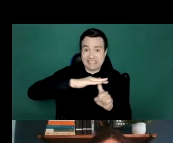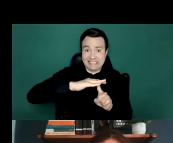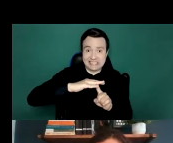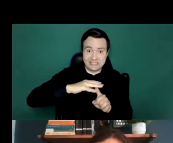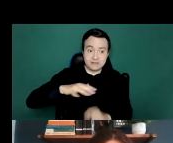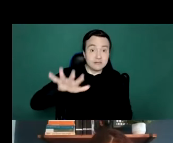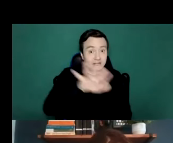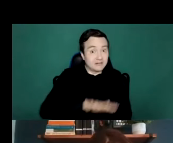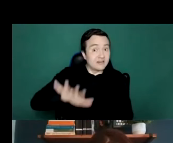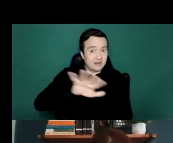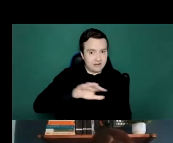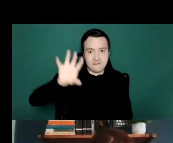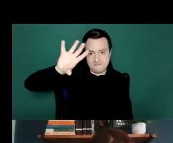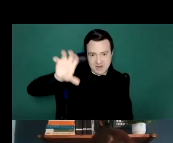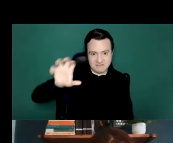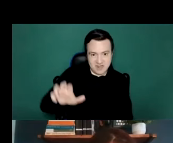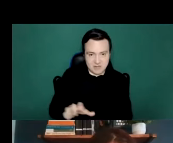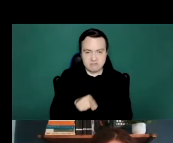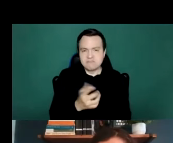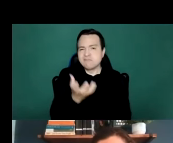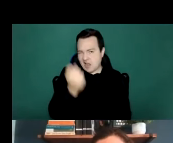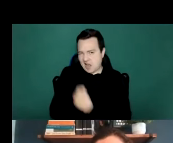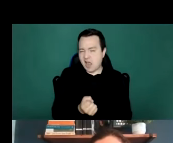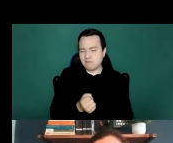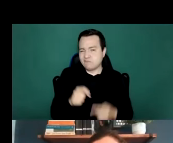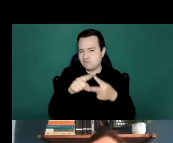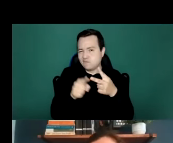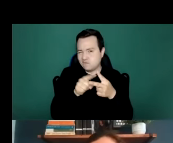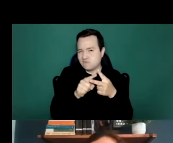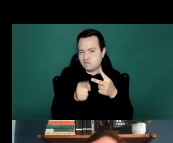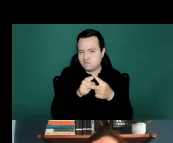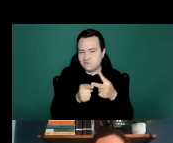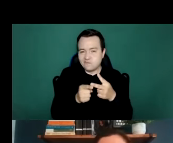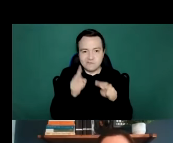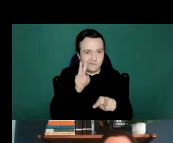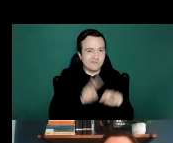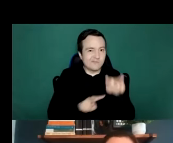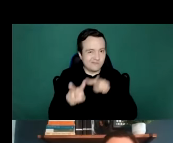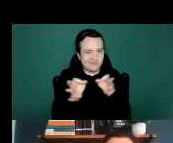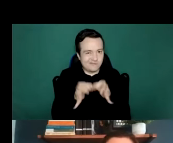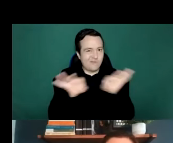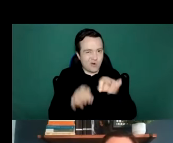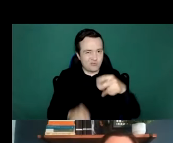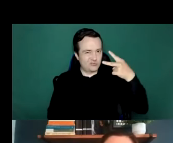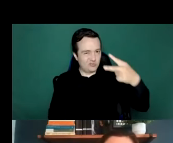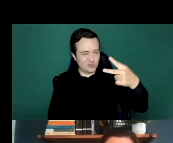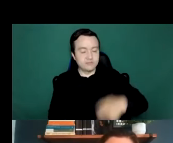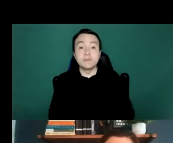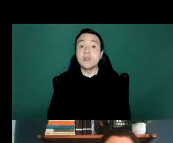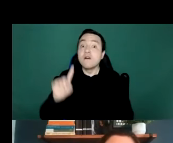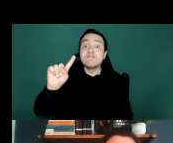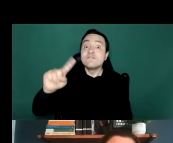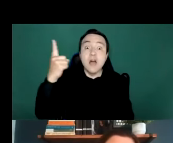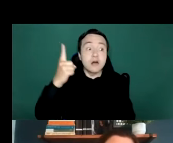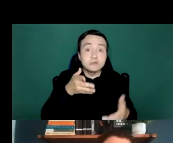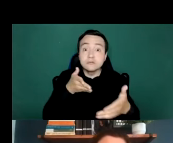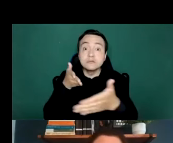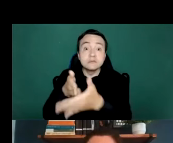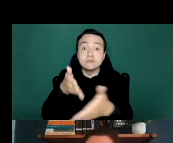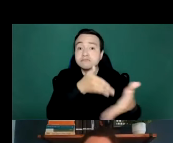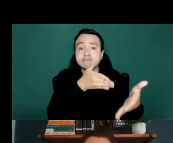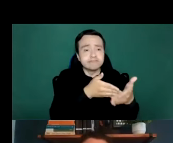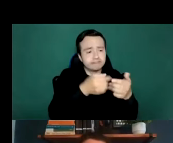cuenta de dos cosas que yo creo que son muy importantes. La primera es que las barreras de acceso son múltiples, son muchas las